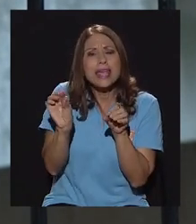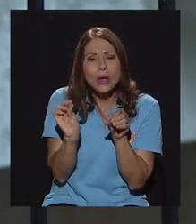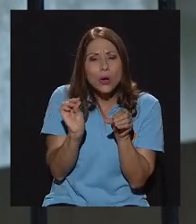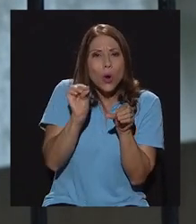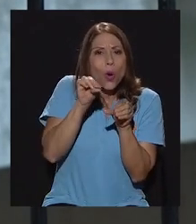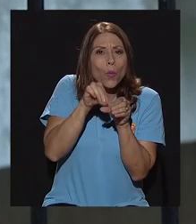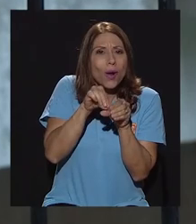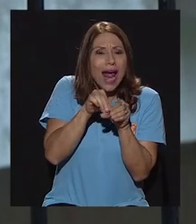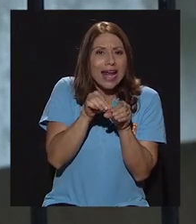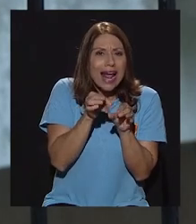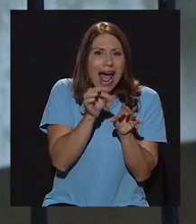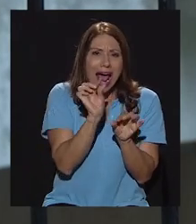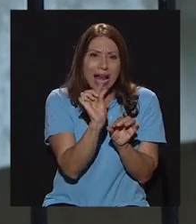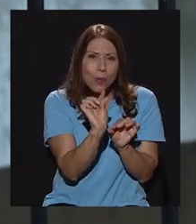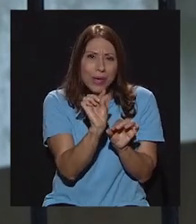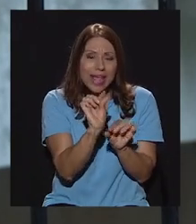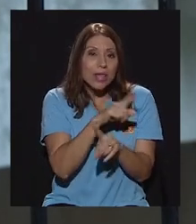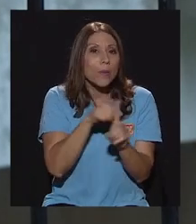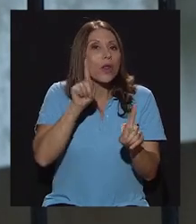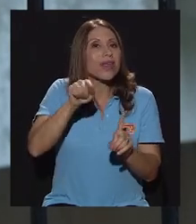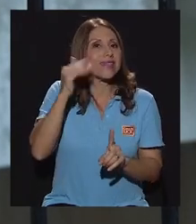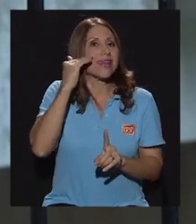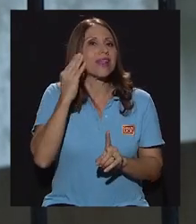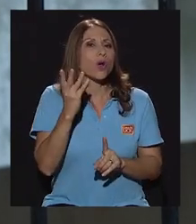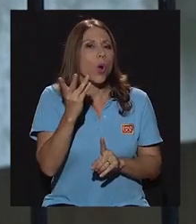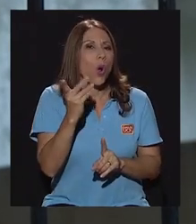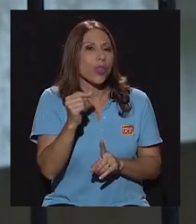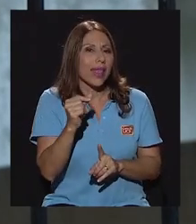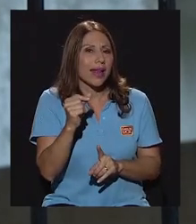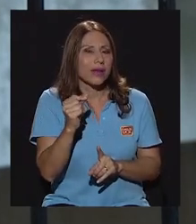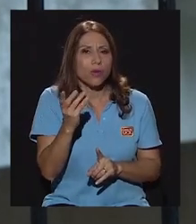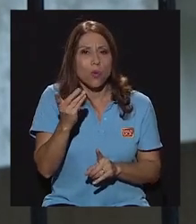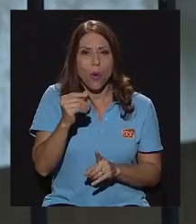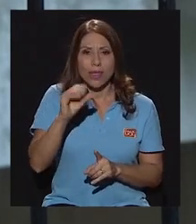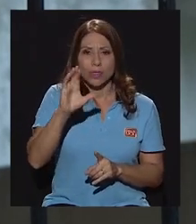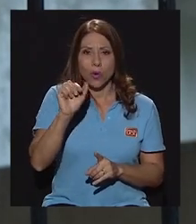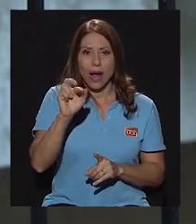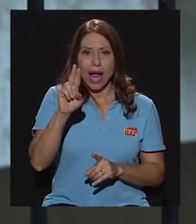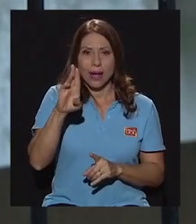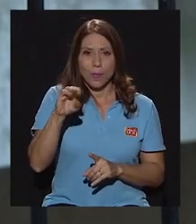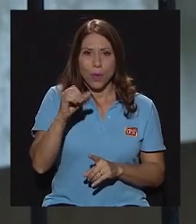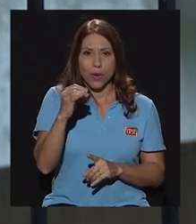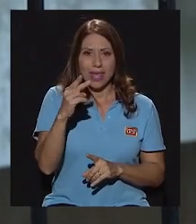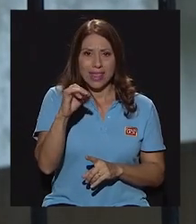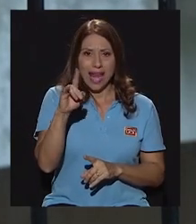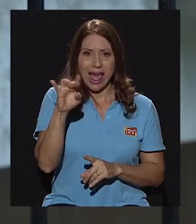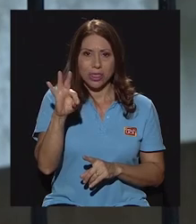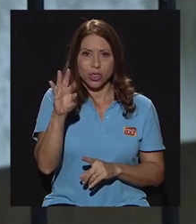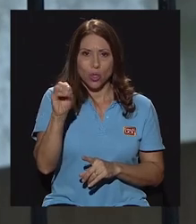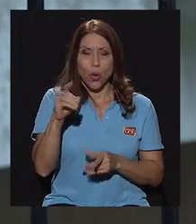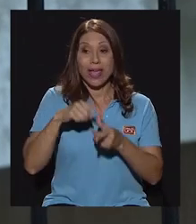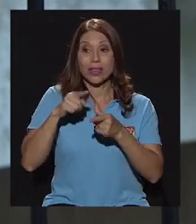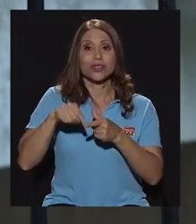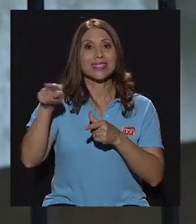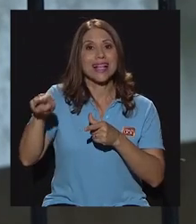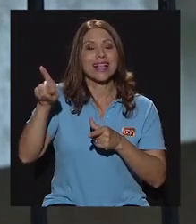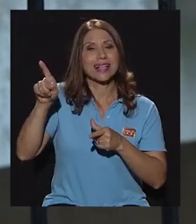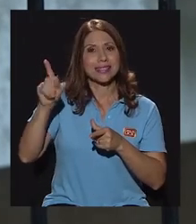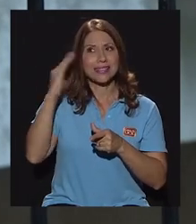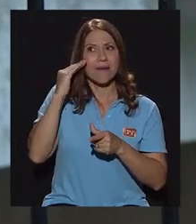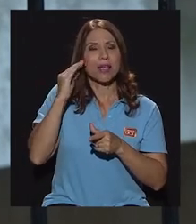sepa contar el carbohidrato y lo incluya en el momento específico a la carga de carbohidratos que se ha